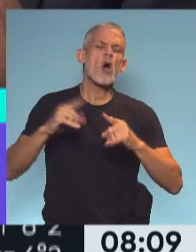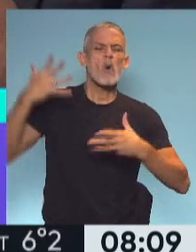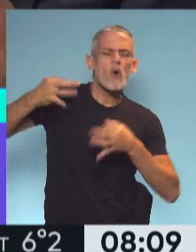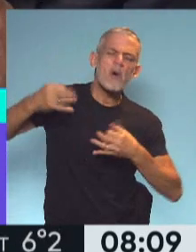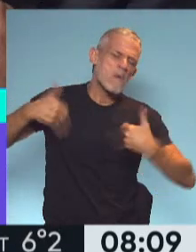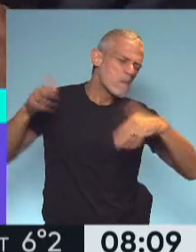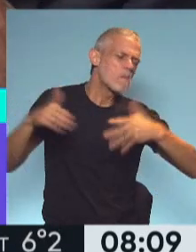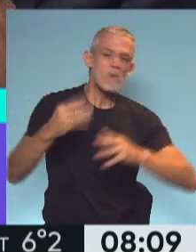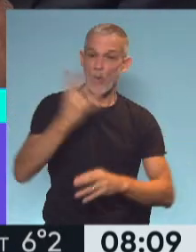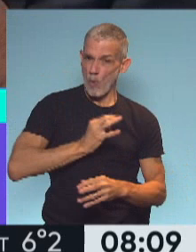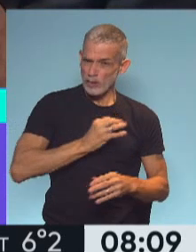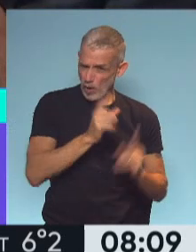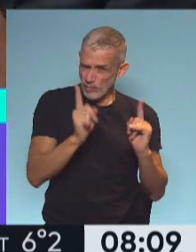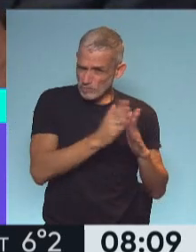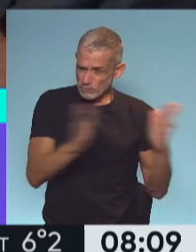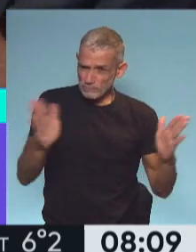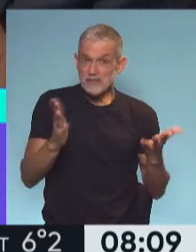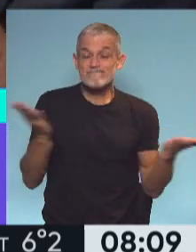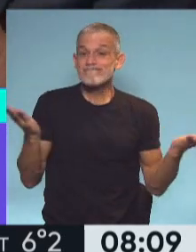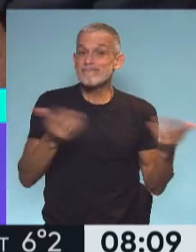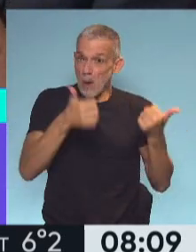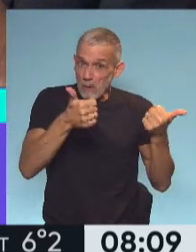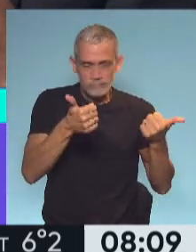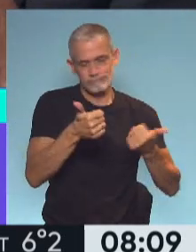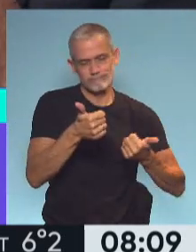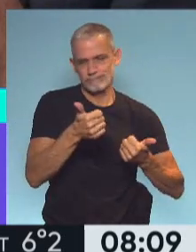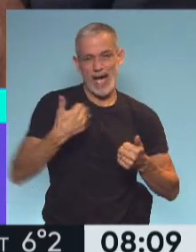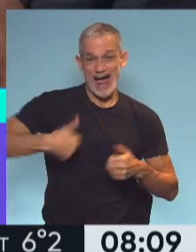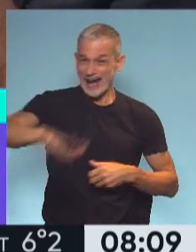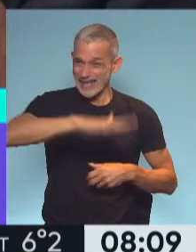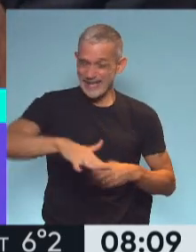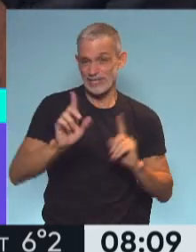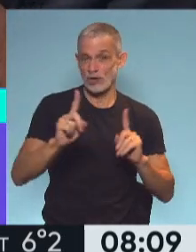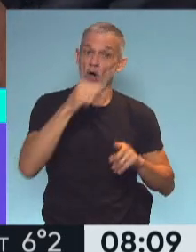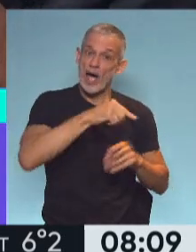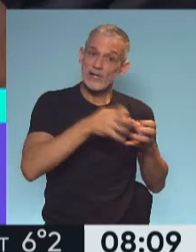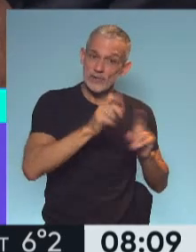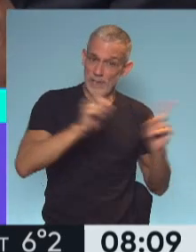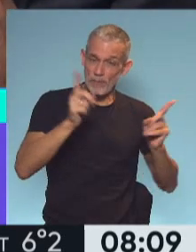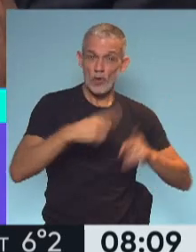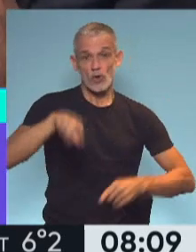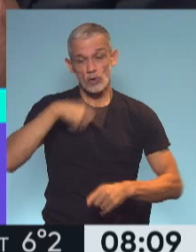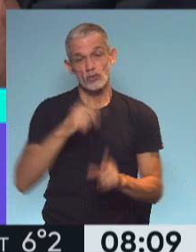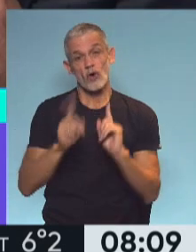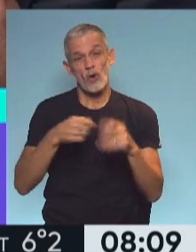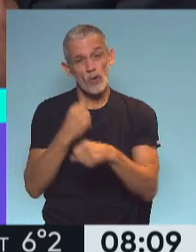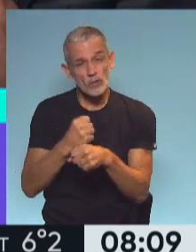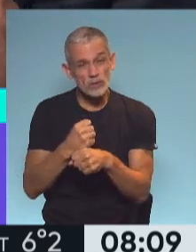mediático, lo hicieron durante 4 años y la verdad que no le fue para nada bien, ni a los argentinos ni a ellos. Lo que vamos a seguir haciendo